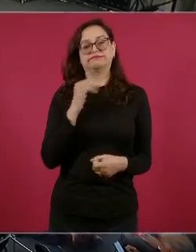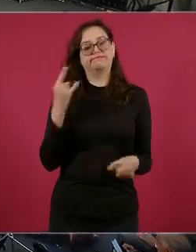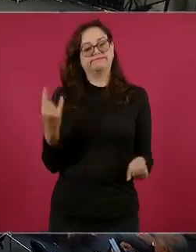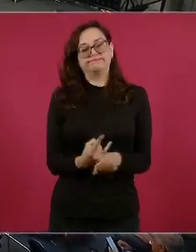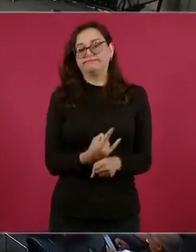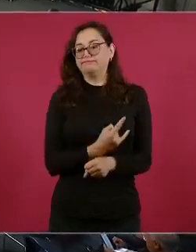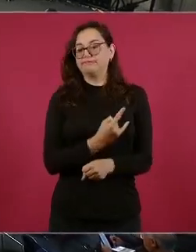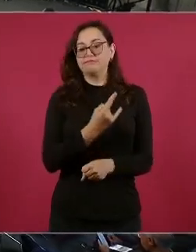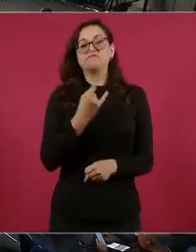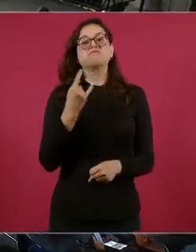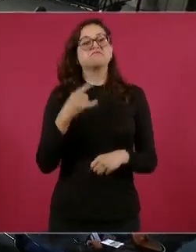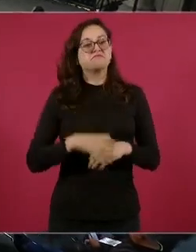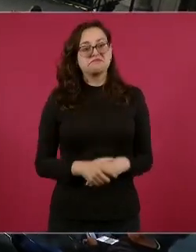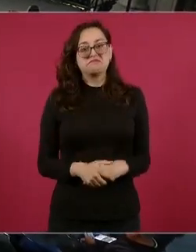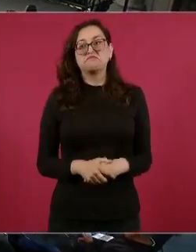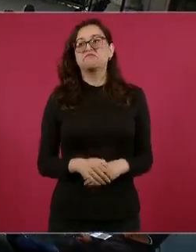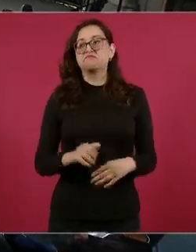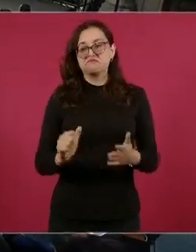detener